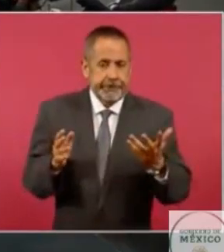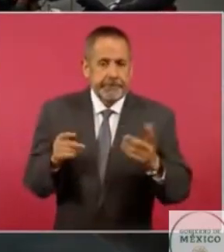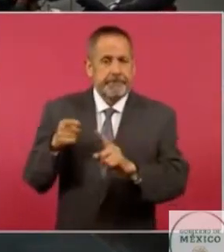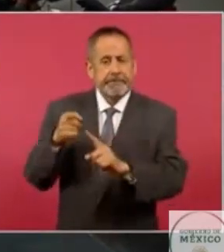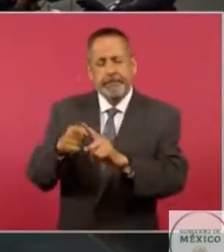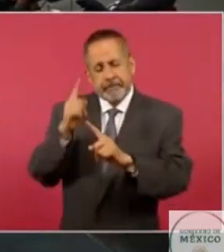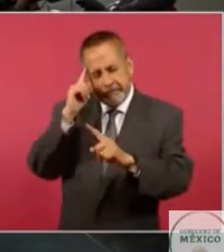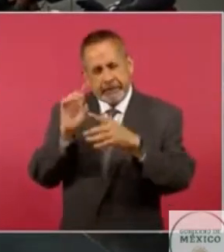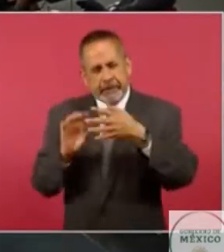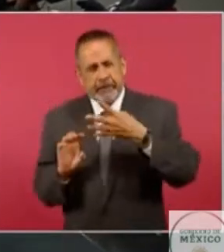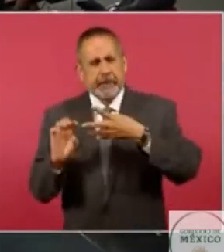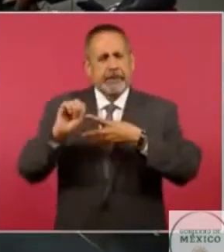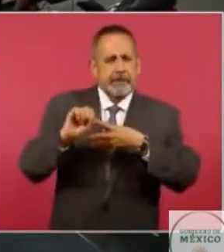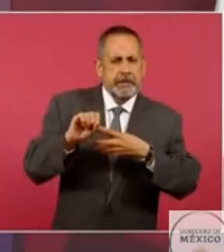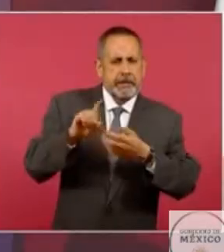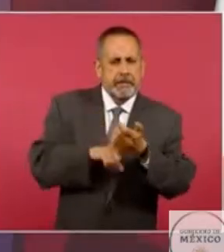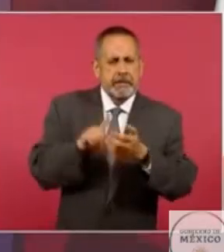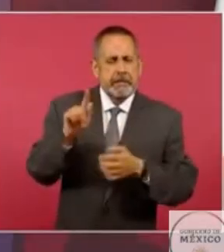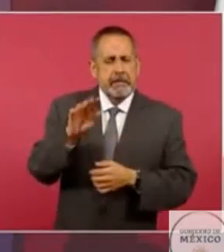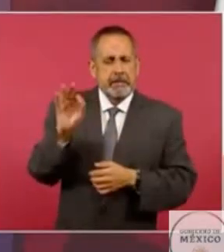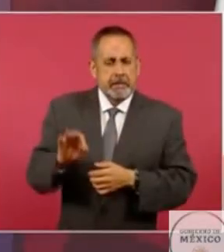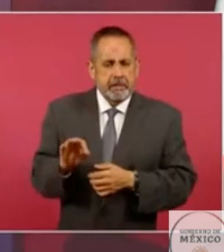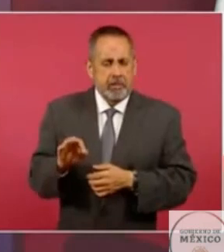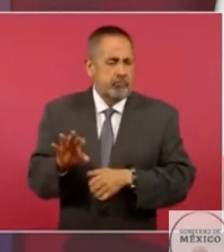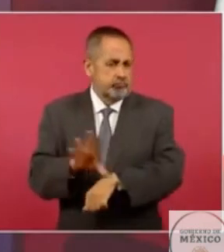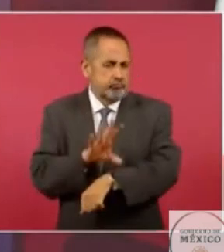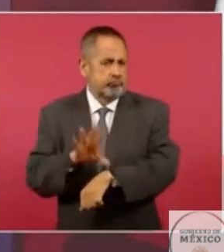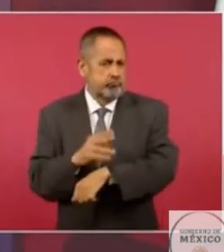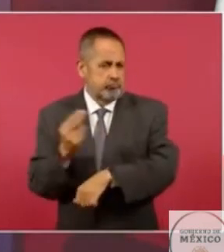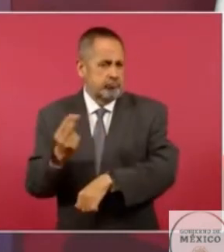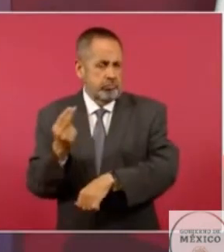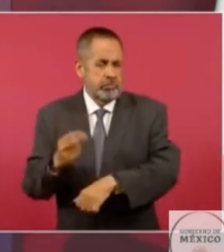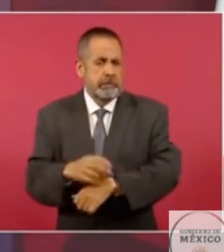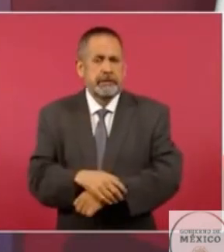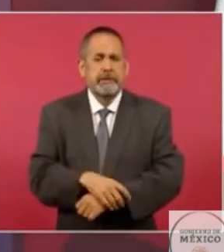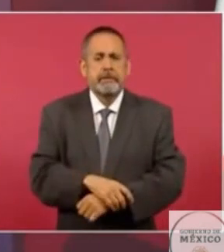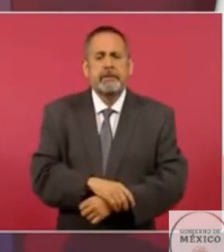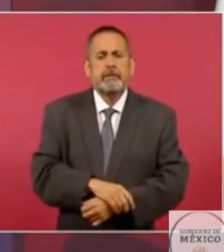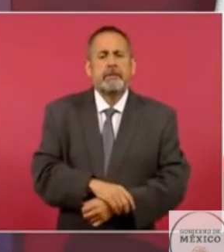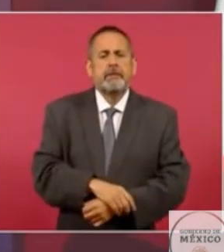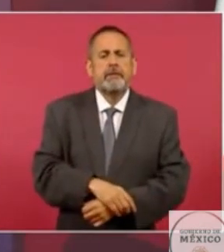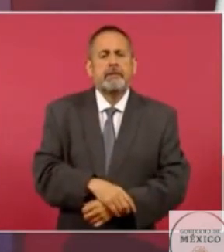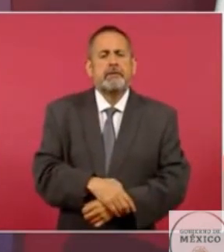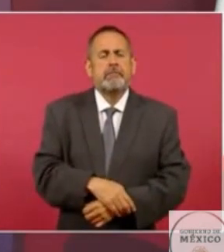lo que más se necesita es la energía eléctrica,